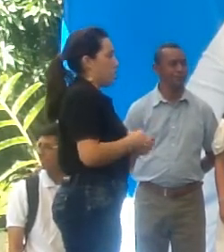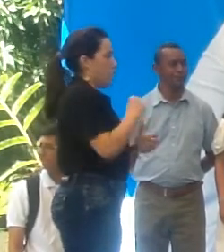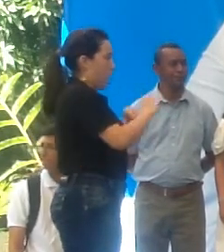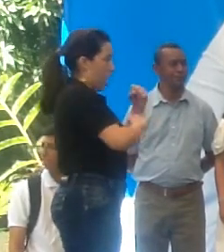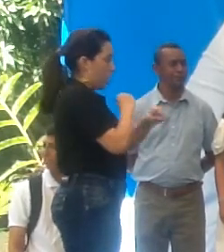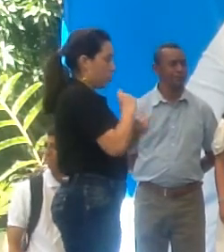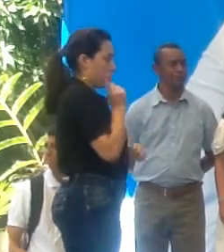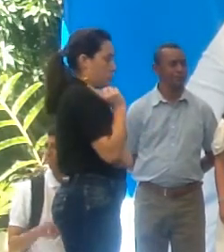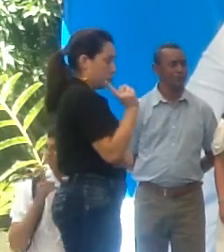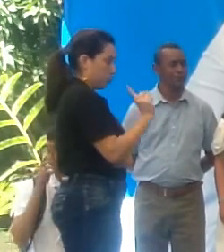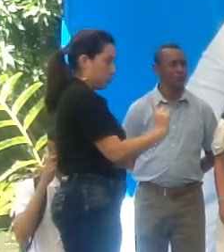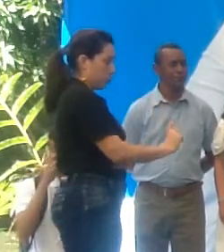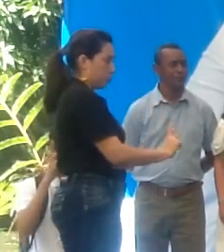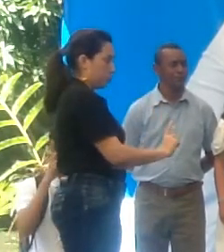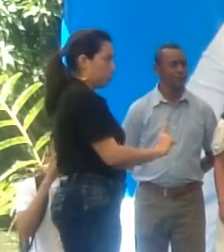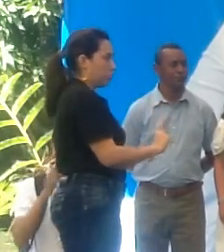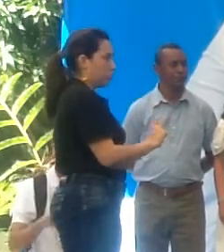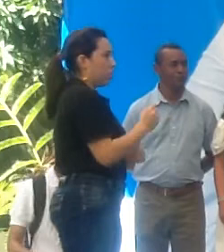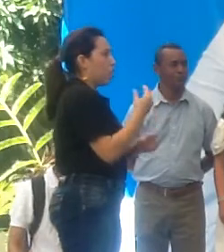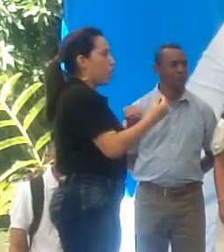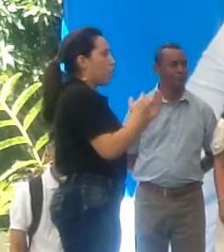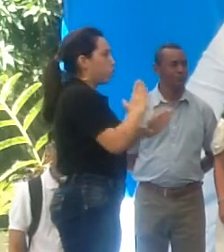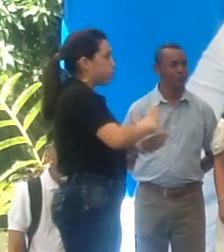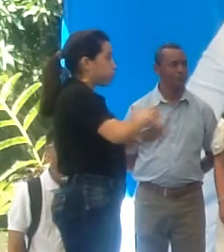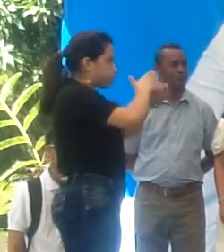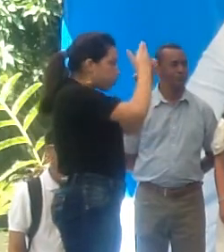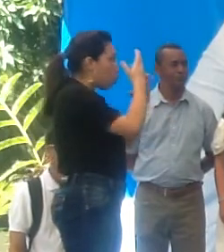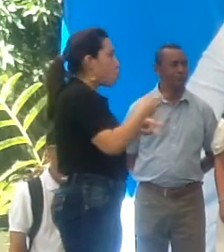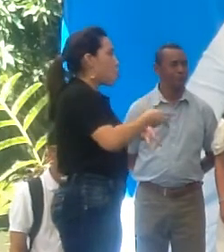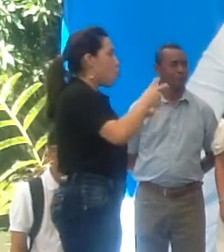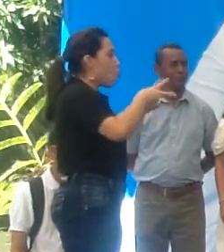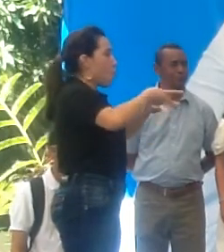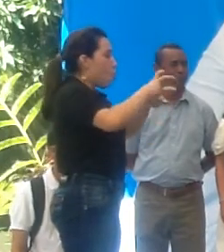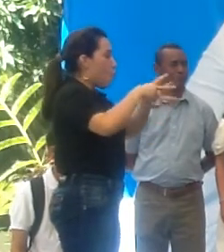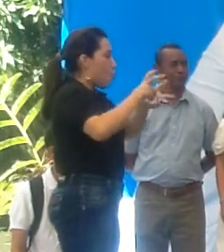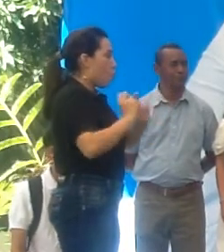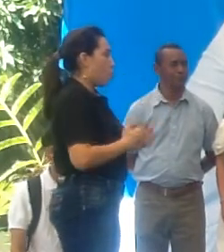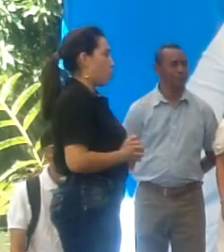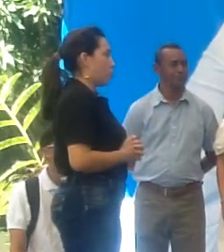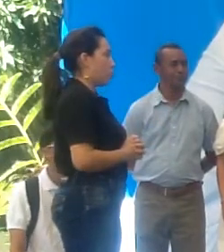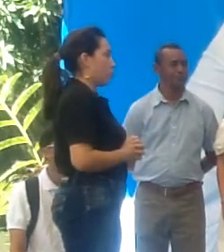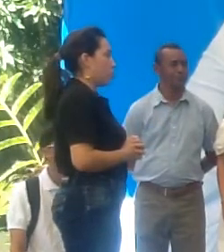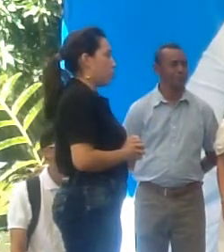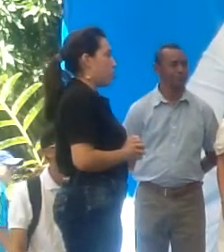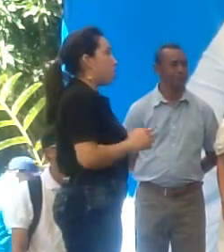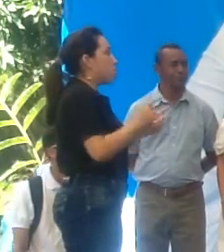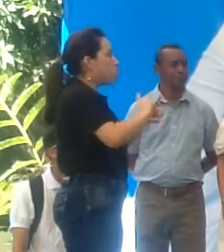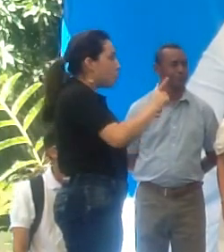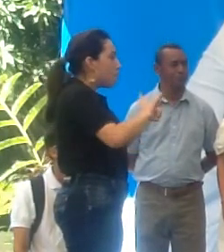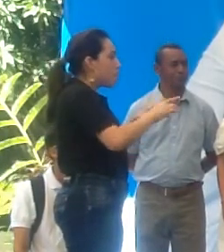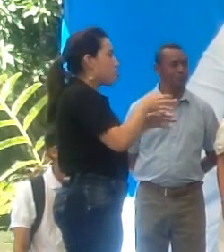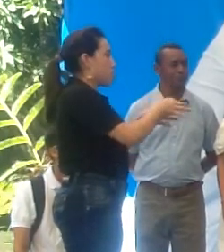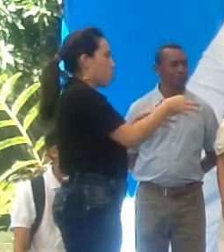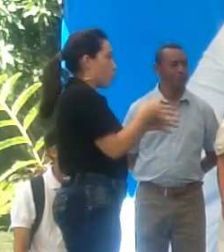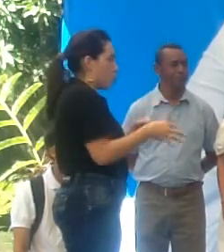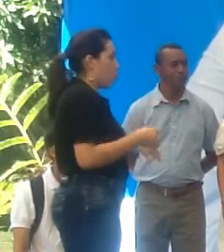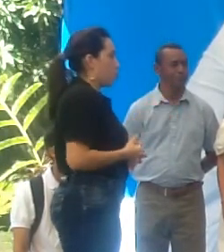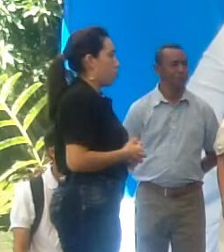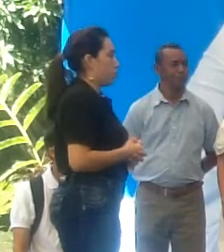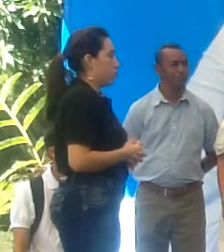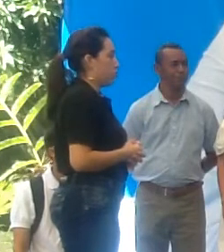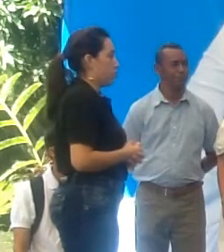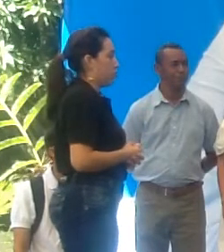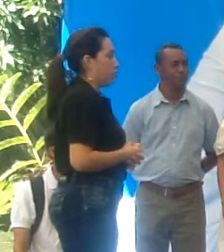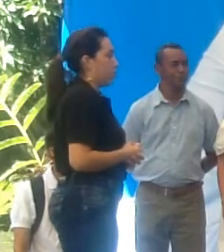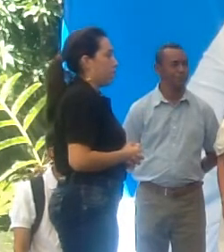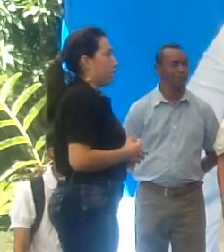años se han construido infraestructuras nuevas en diferentes municipios. Se ha